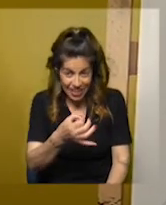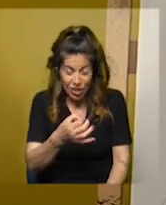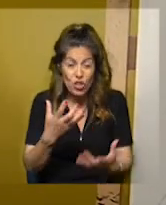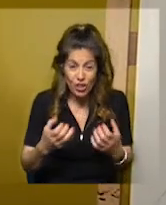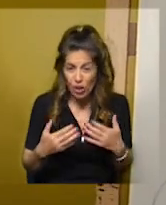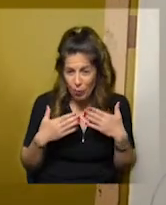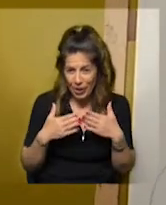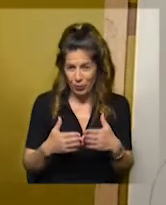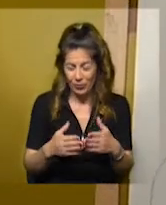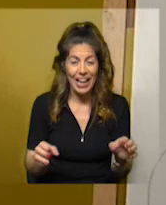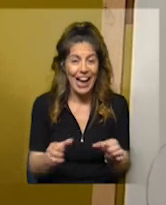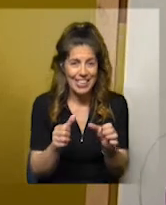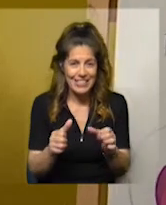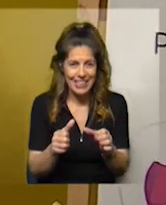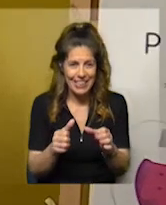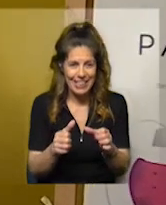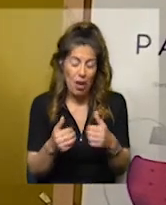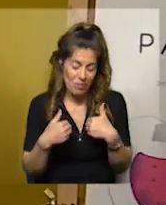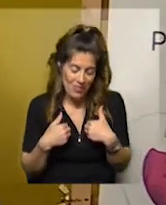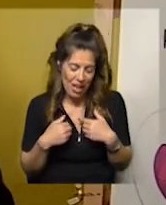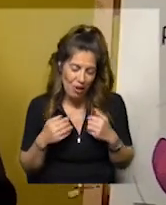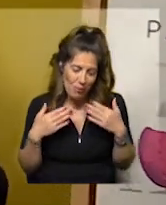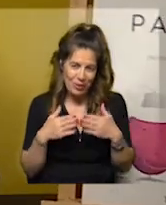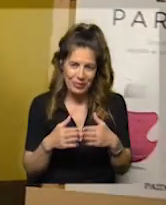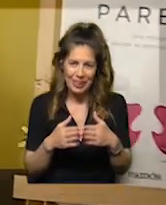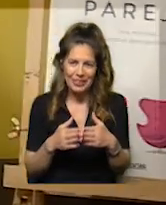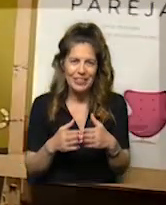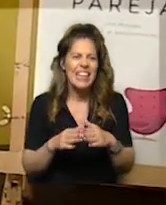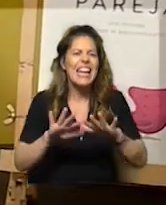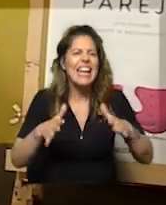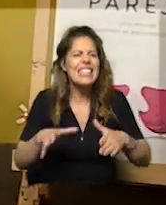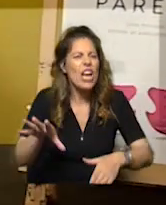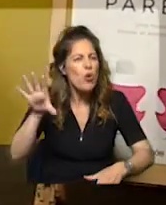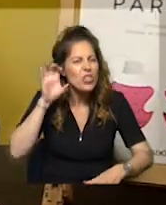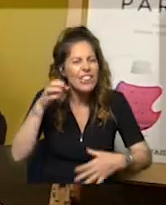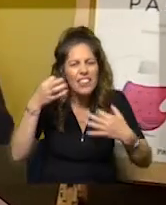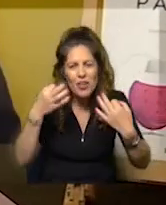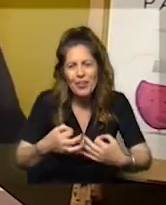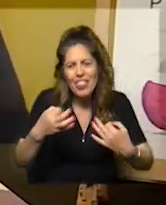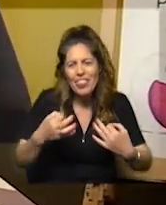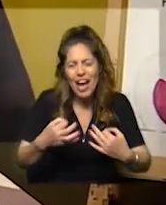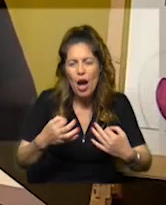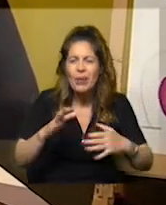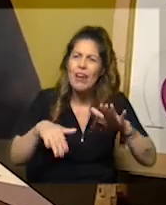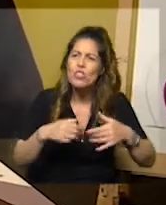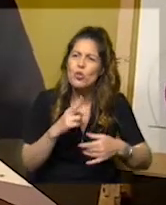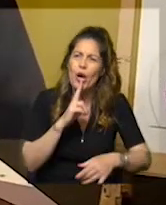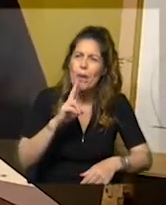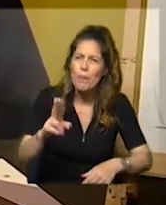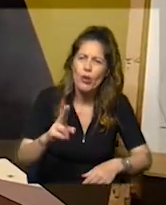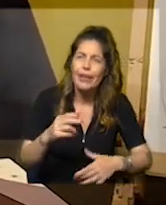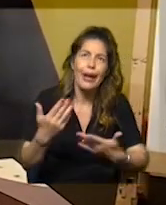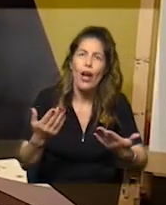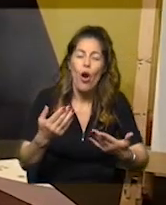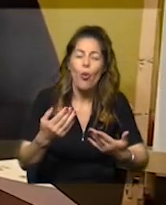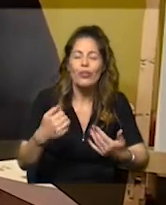pregunta que es casi desde el personalismo también Qué es escucharse de verdad no porque uno contesta muchas veces cuando le hacen este planteo